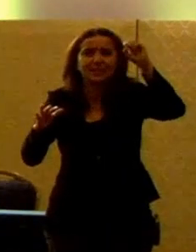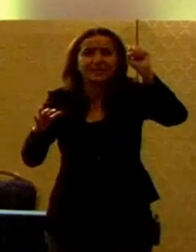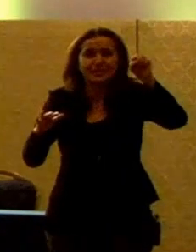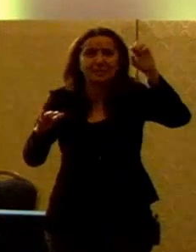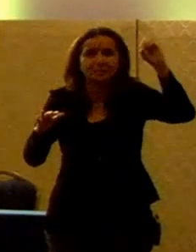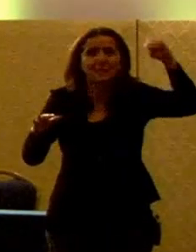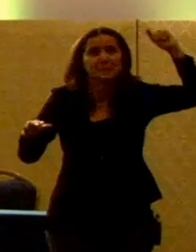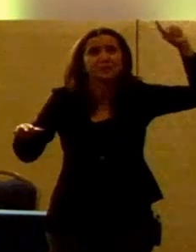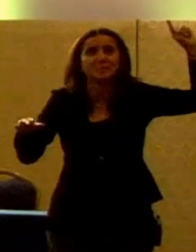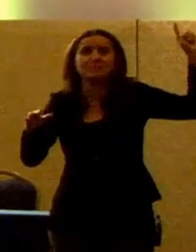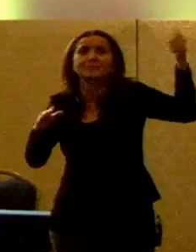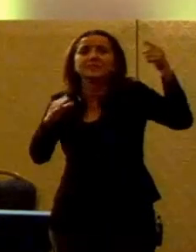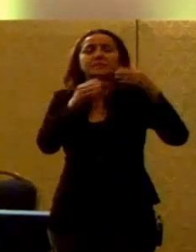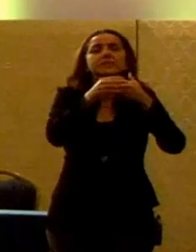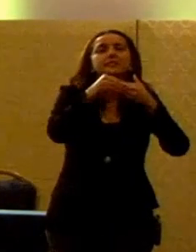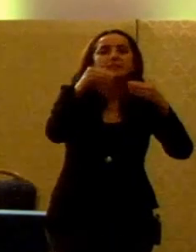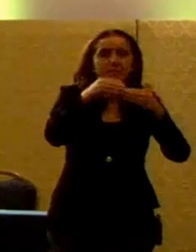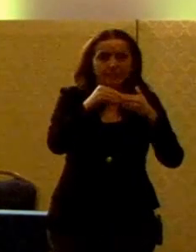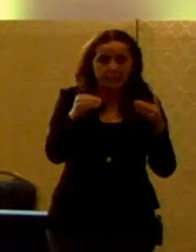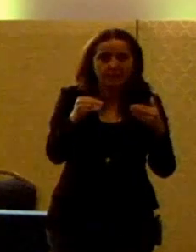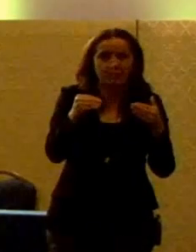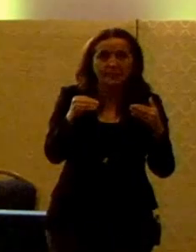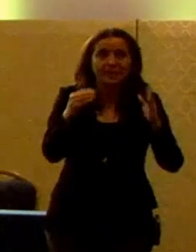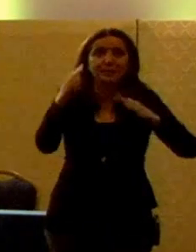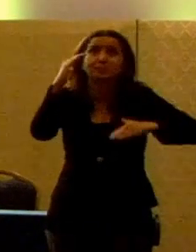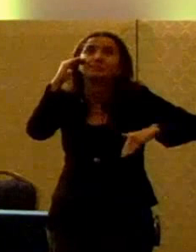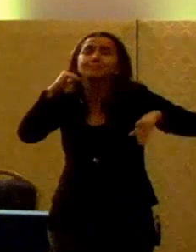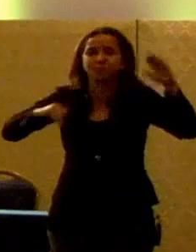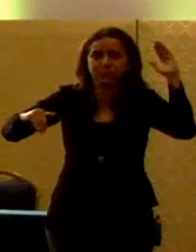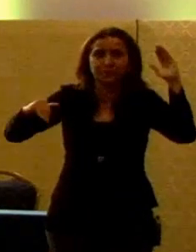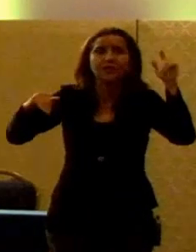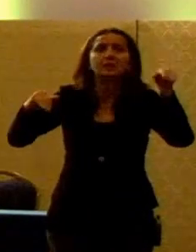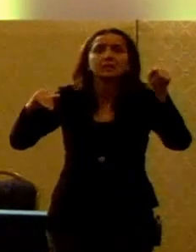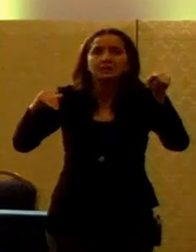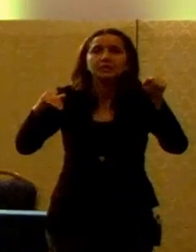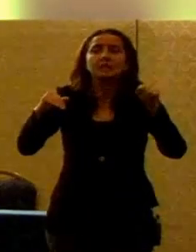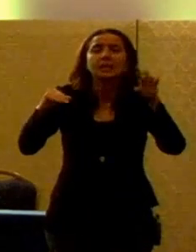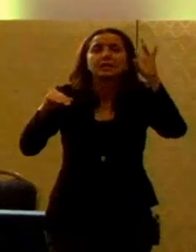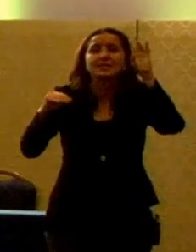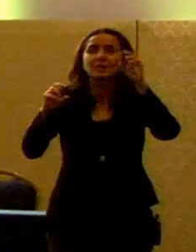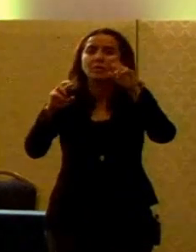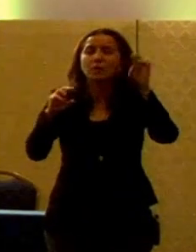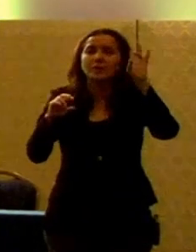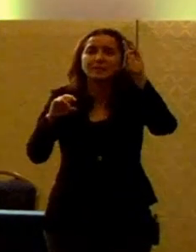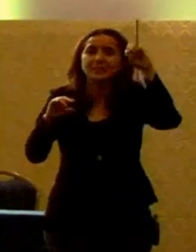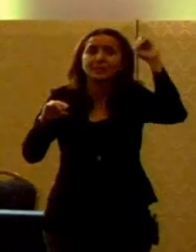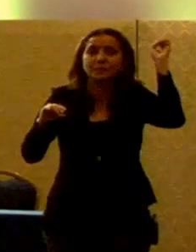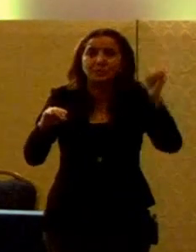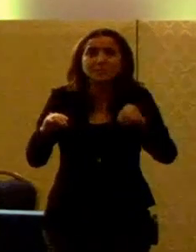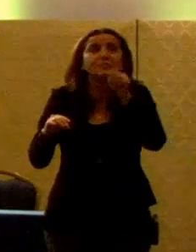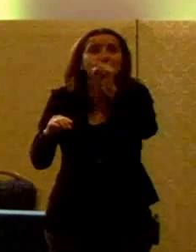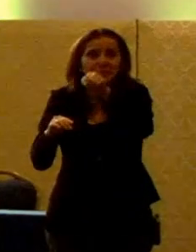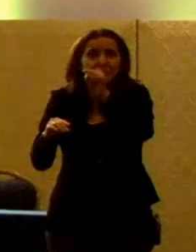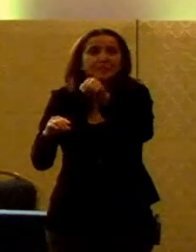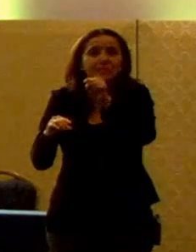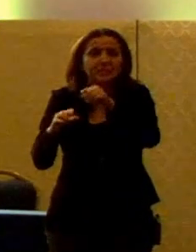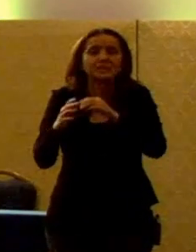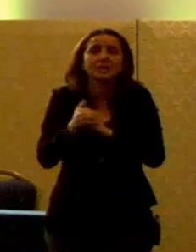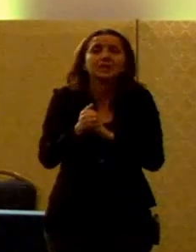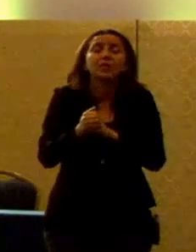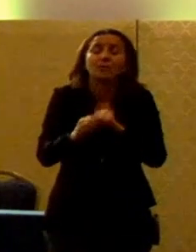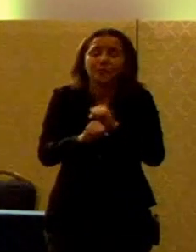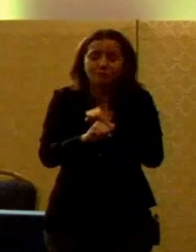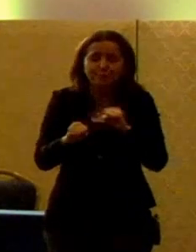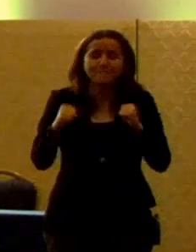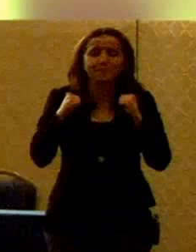cantidad considerable que en términos macro representó alrededor del 7% del Producto Interno Bruto de esa localidad, o sea, un número impactante